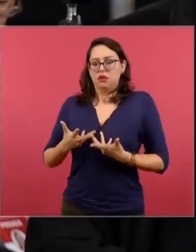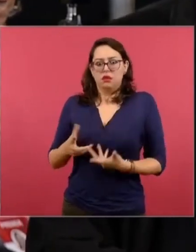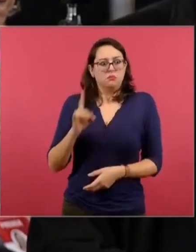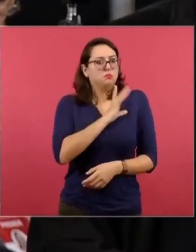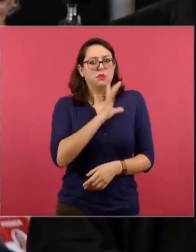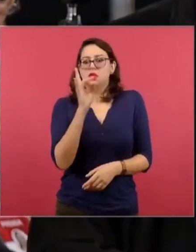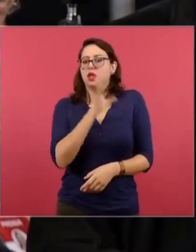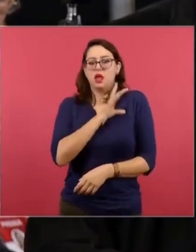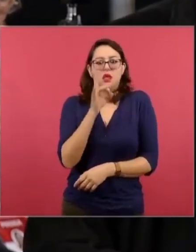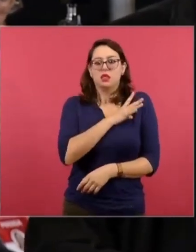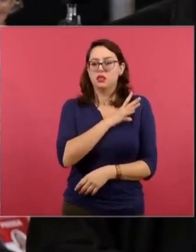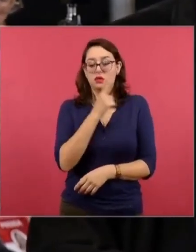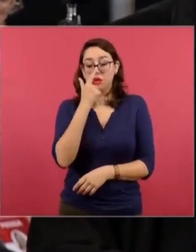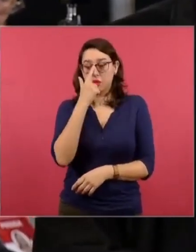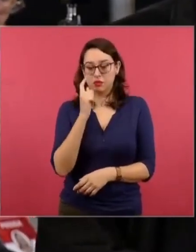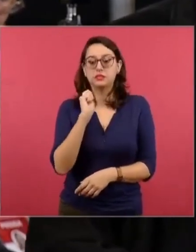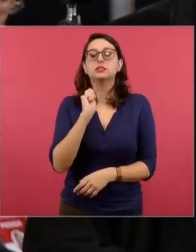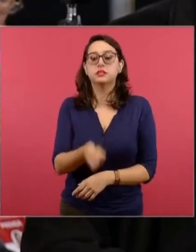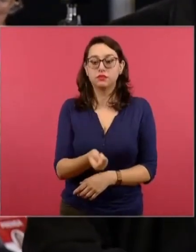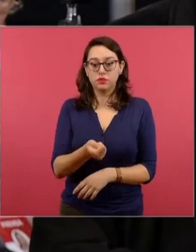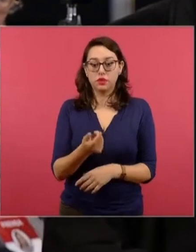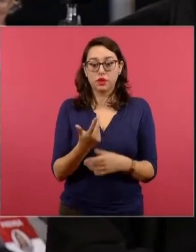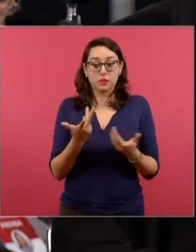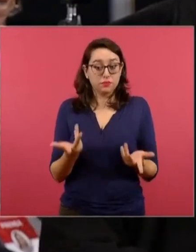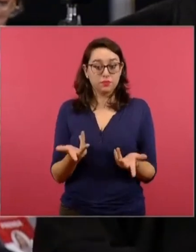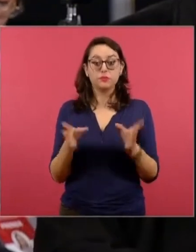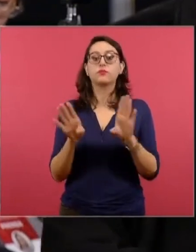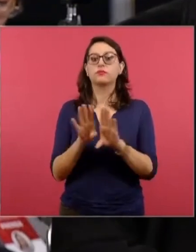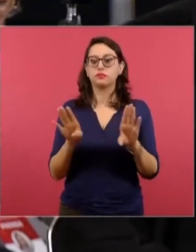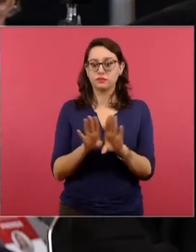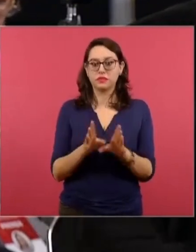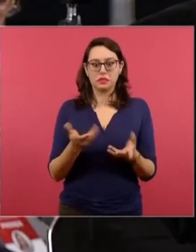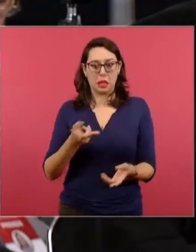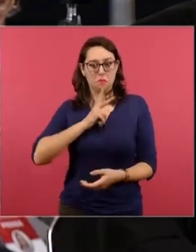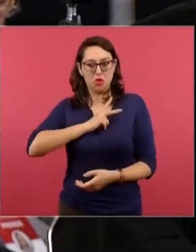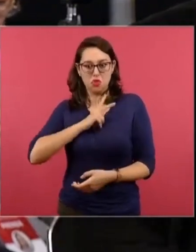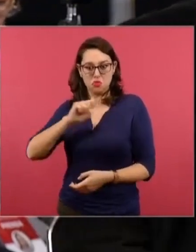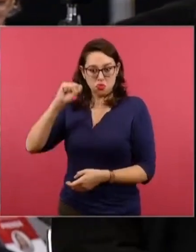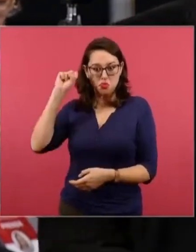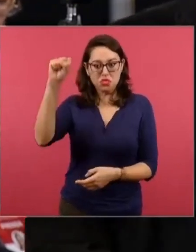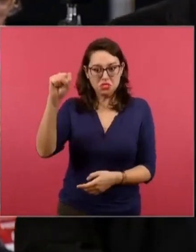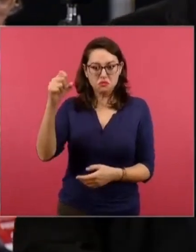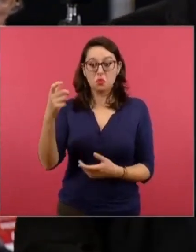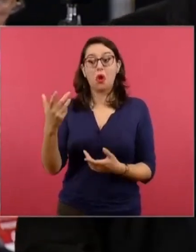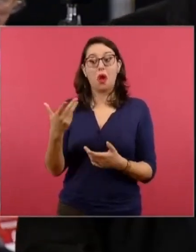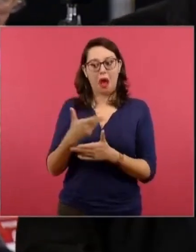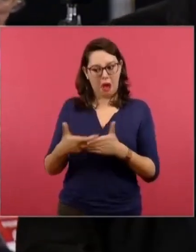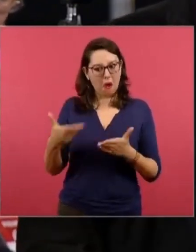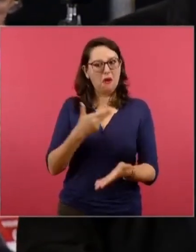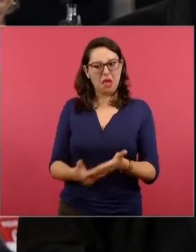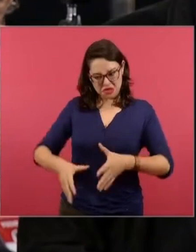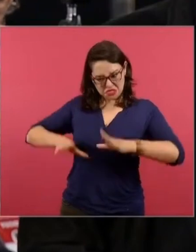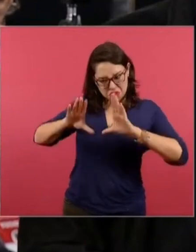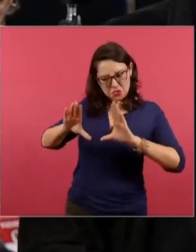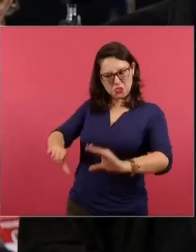las redes sociales, ¿no? Entonces, pues se ha hablado de un virus comunista, se ha hablado de un adoctrinamiento,